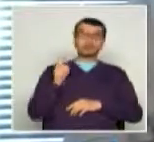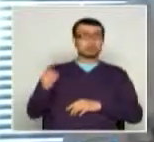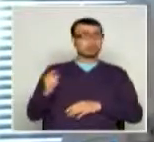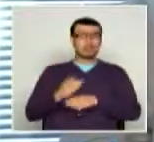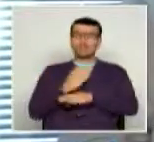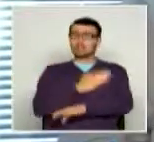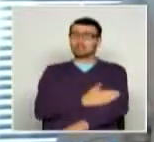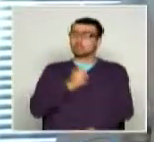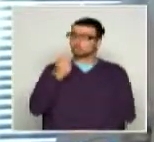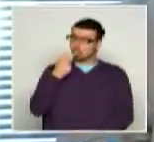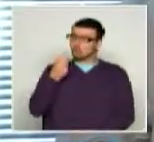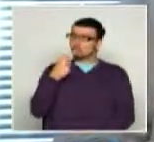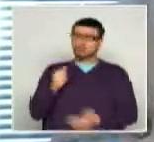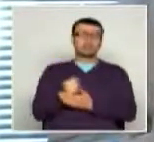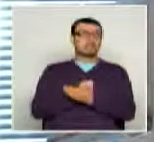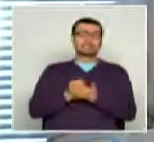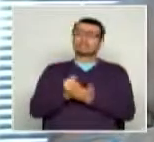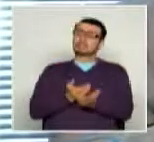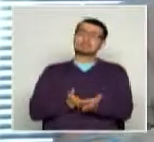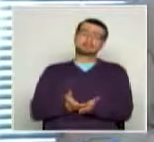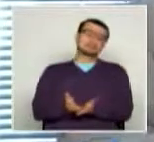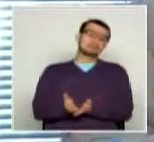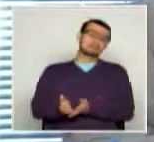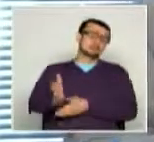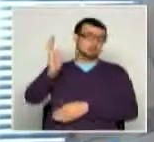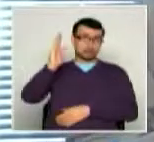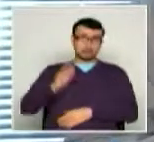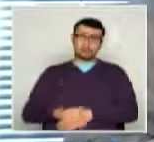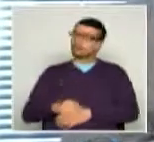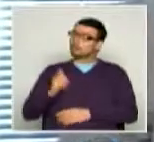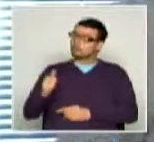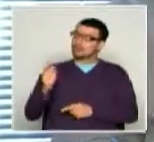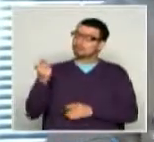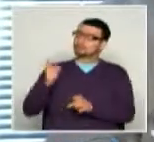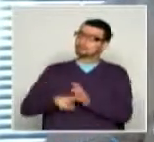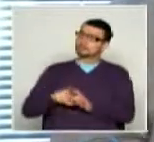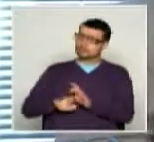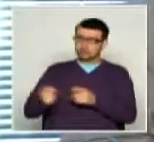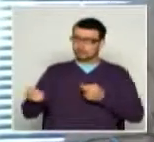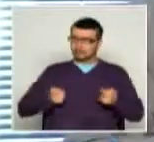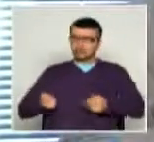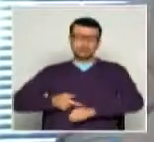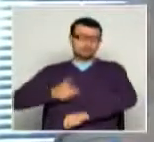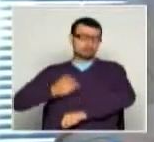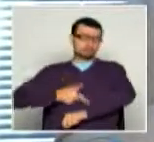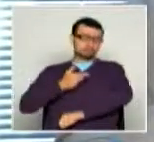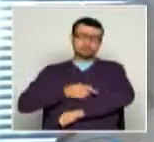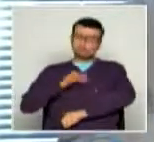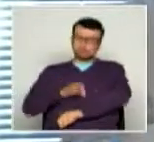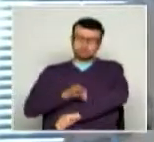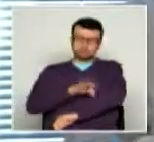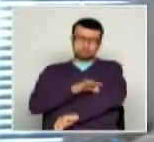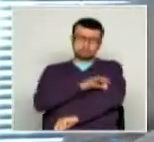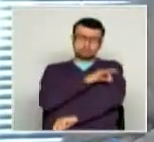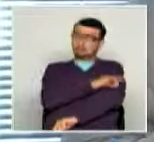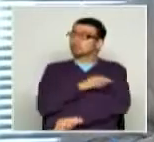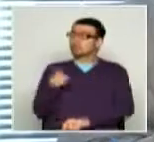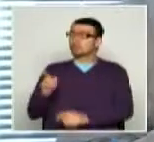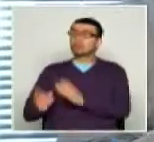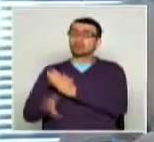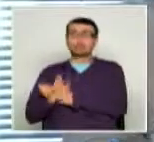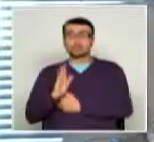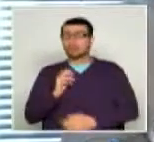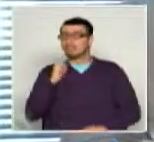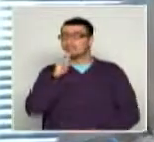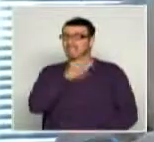esta medicación de por vida y uno le hace una aplicación de láser, le hace una acupuntura y el paciente sigue comiendo carne,